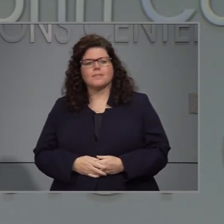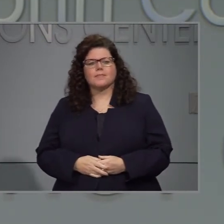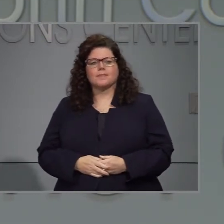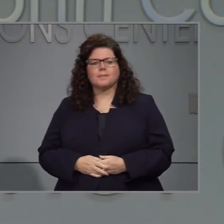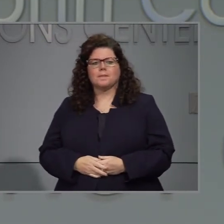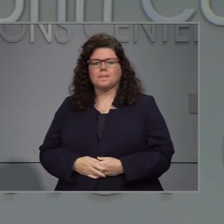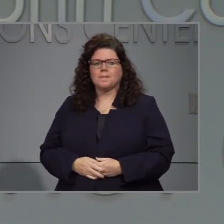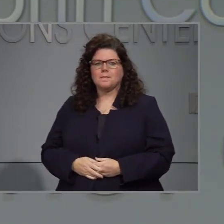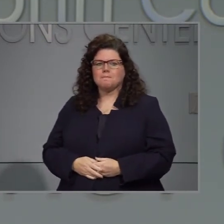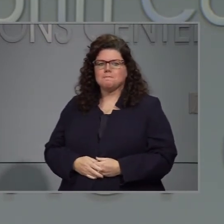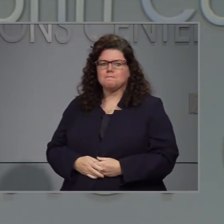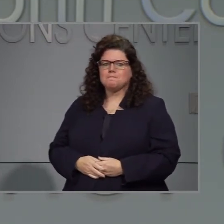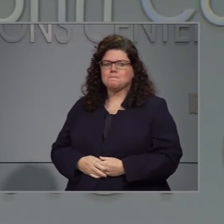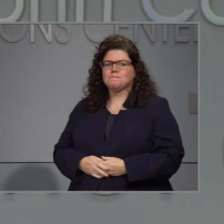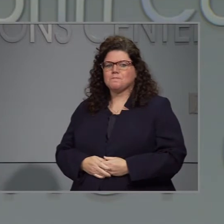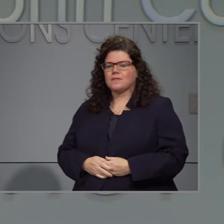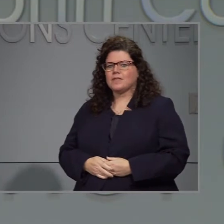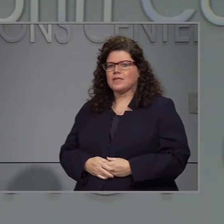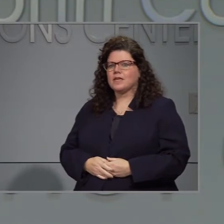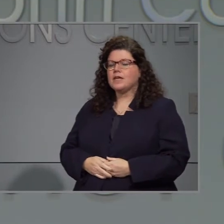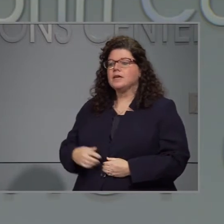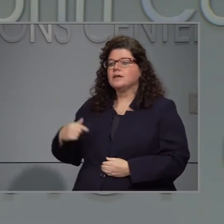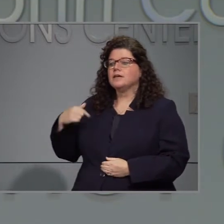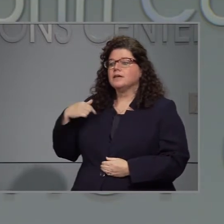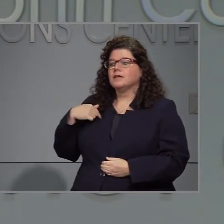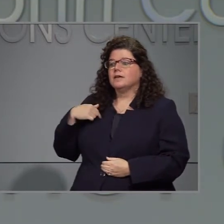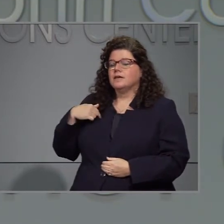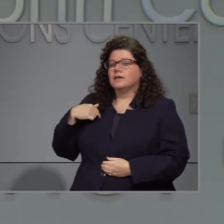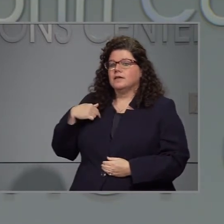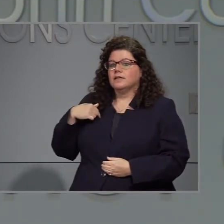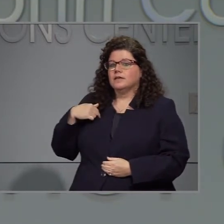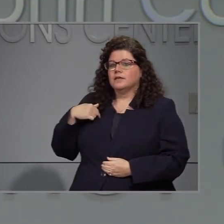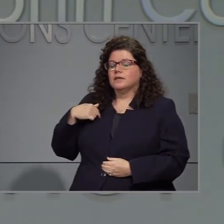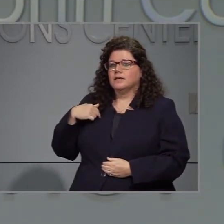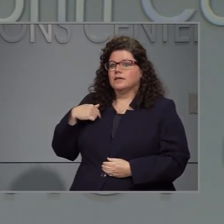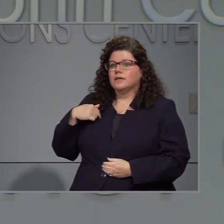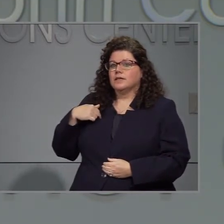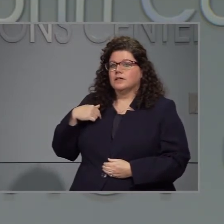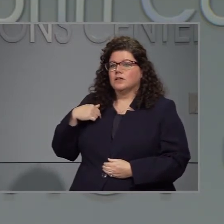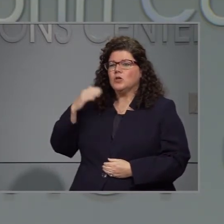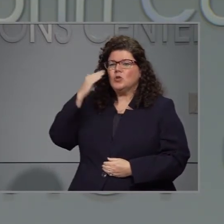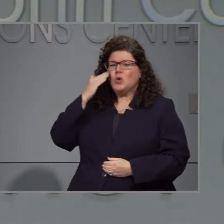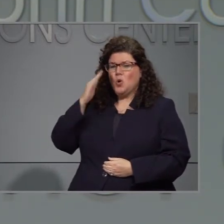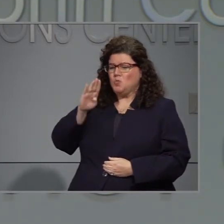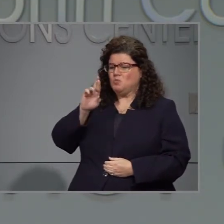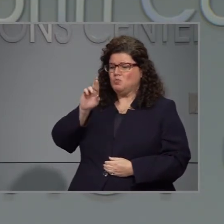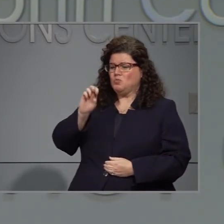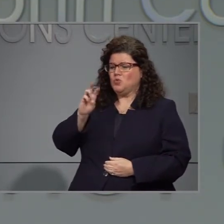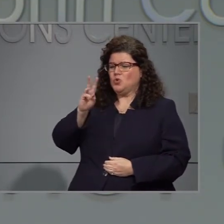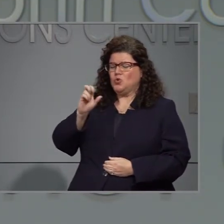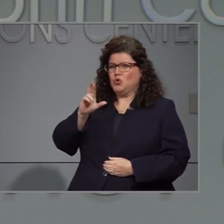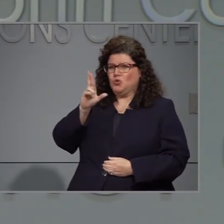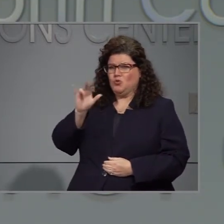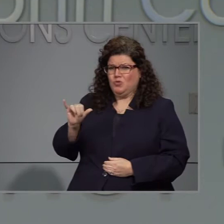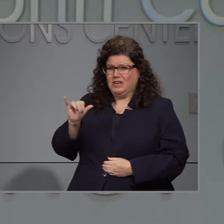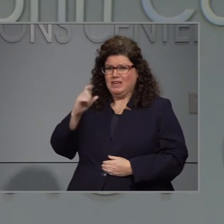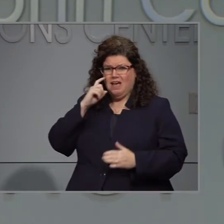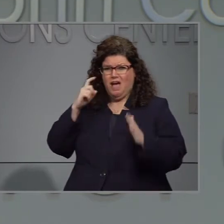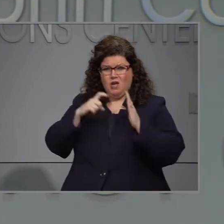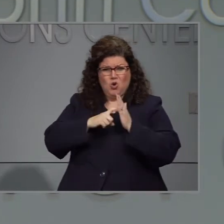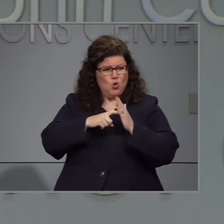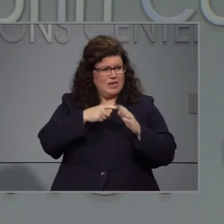El domingo, mis hermanos y yo fuimos a una cervecería donde la gente traía